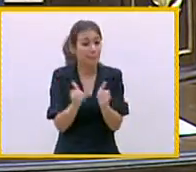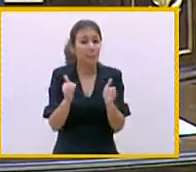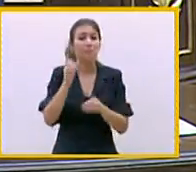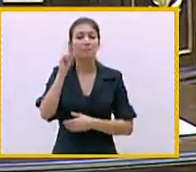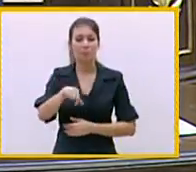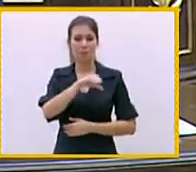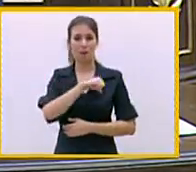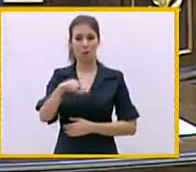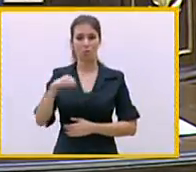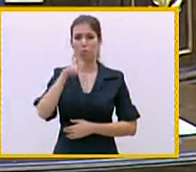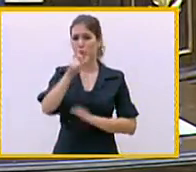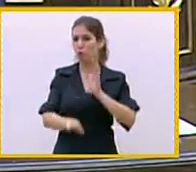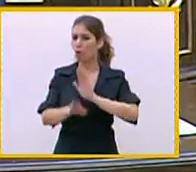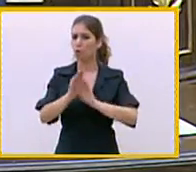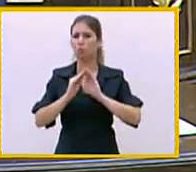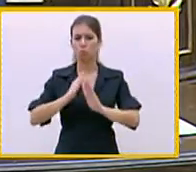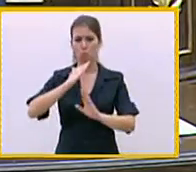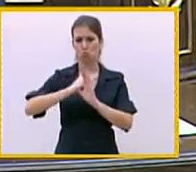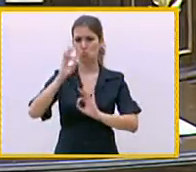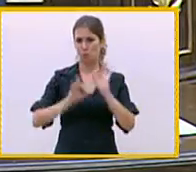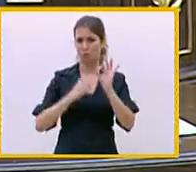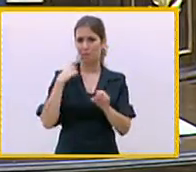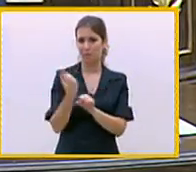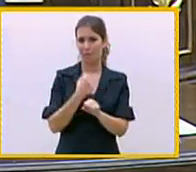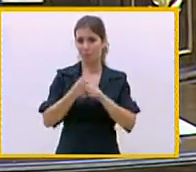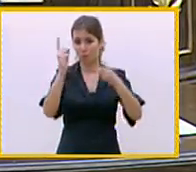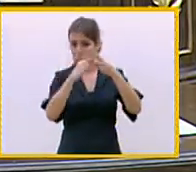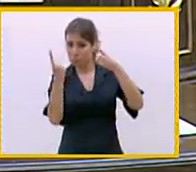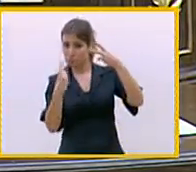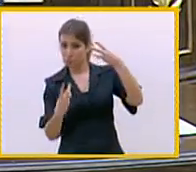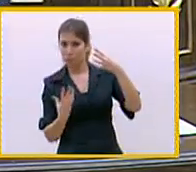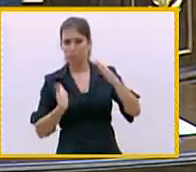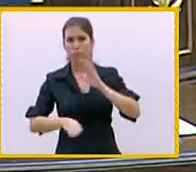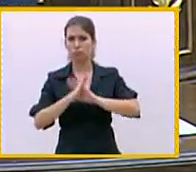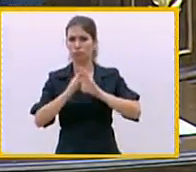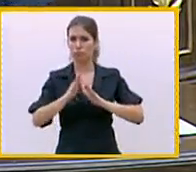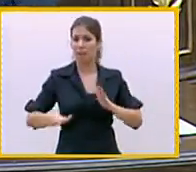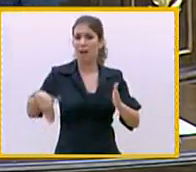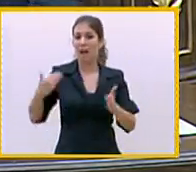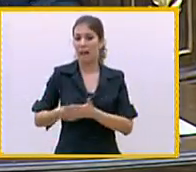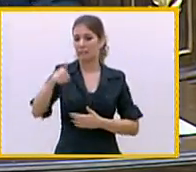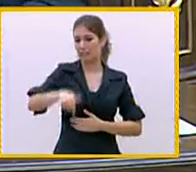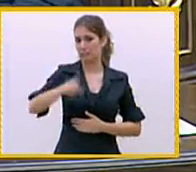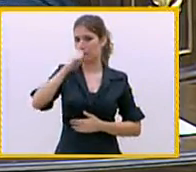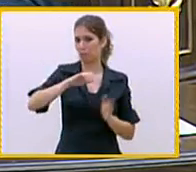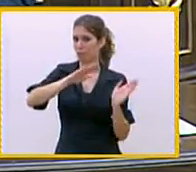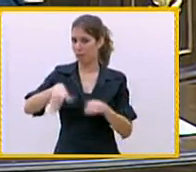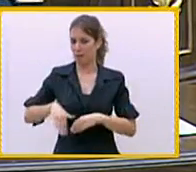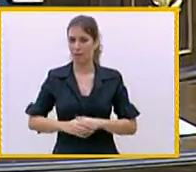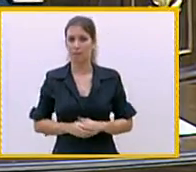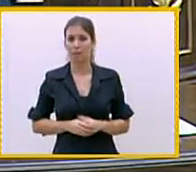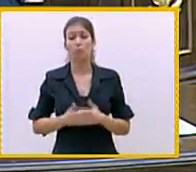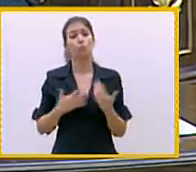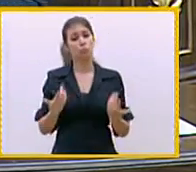que mantengan el nivel de empleo, medidas que han sido prorrogadas hasta el final del presente ejercicio. También